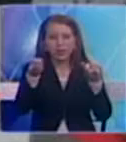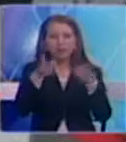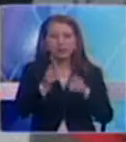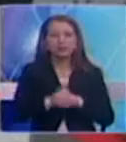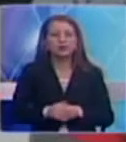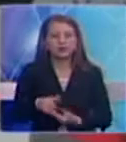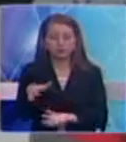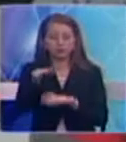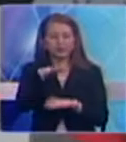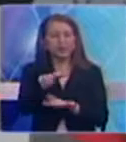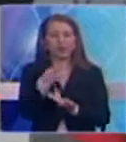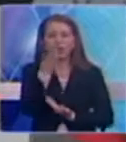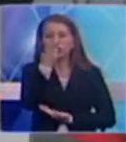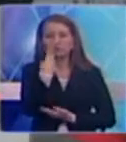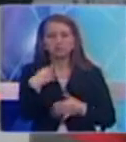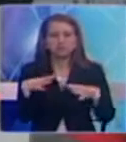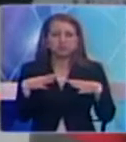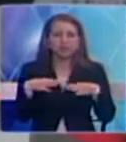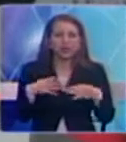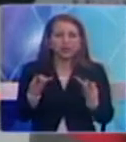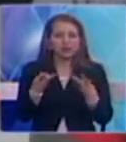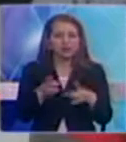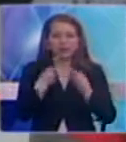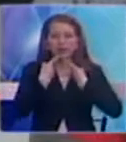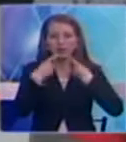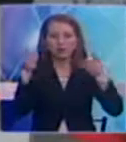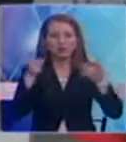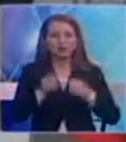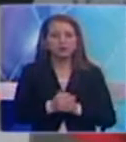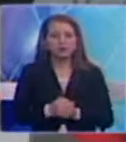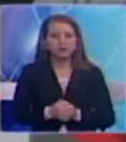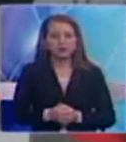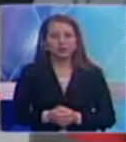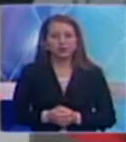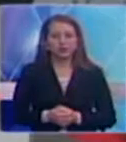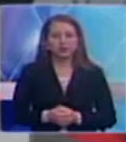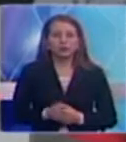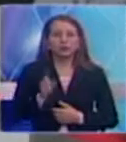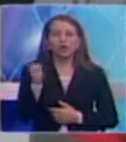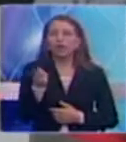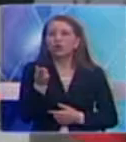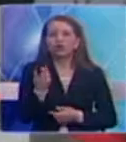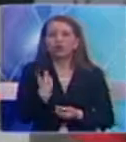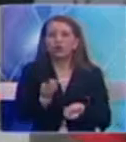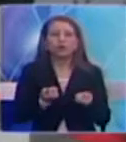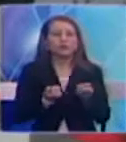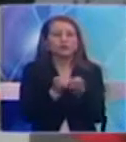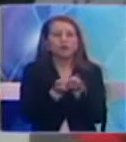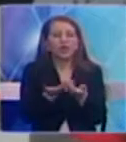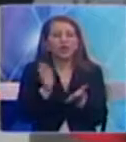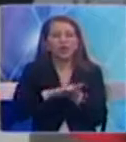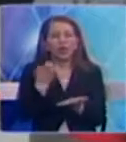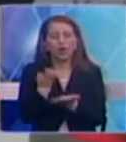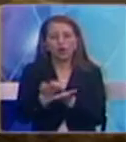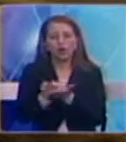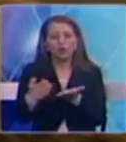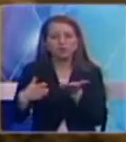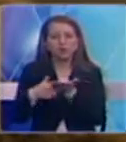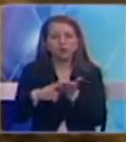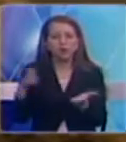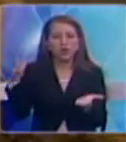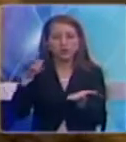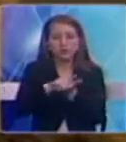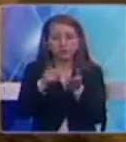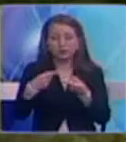paquetes vacacionales. O sea, es una campaña que no solo fomenta la compra de los boletos aéreos. En